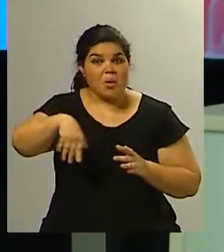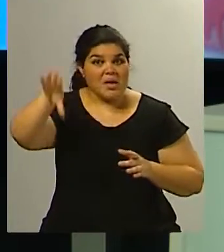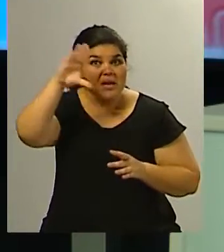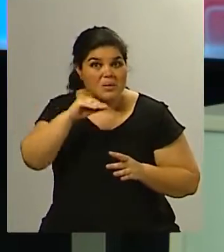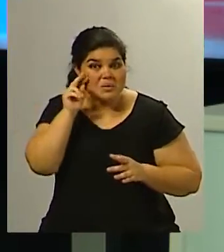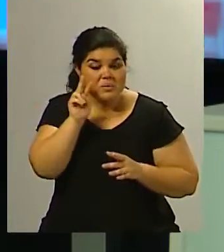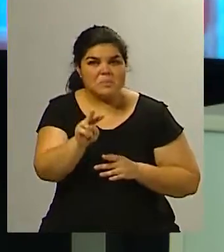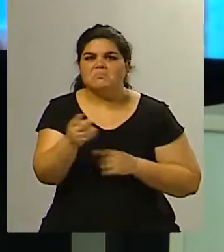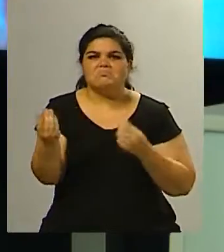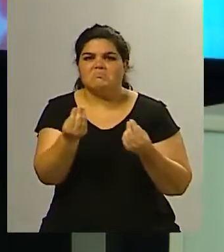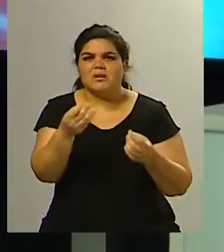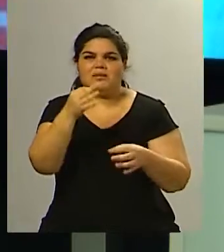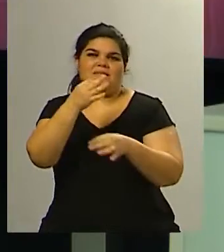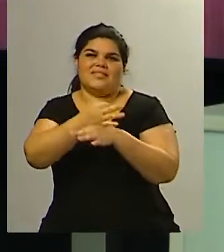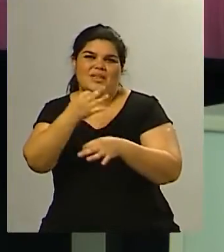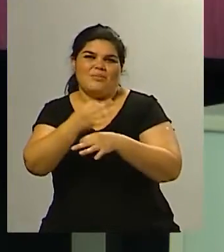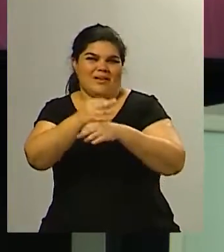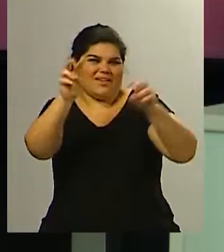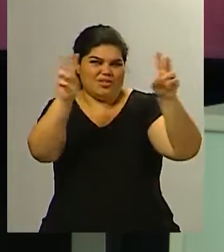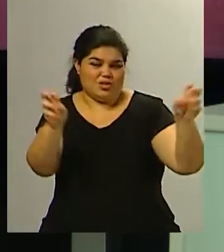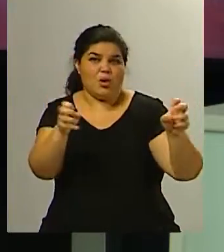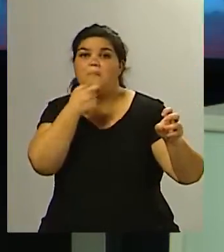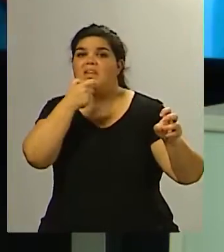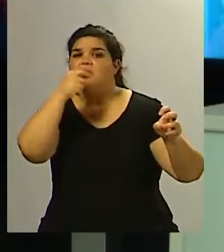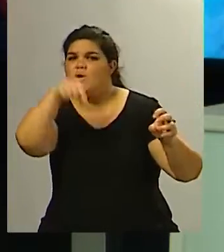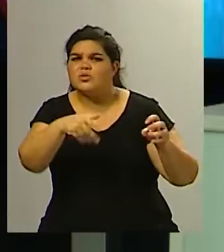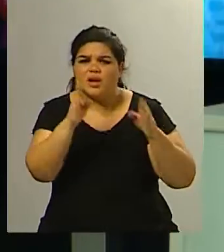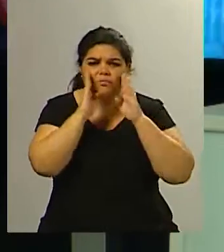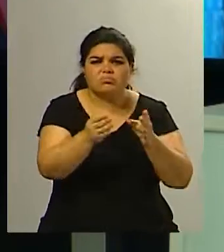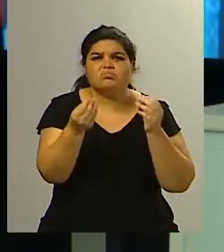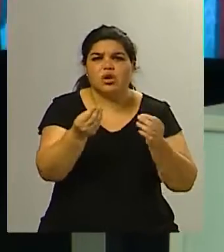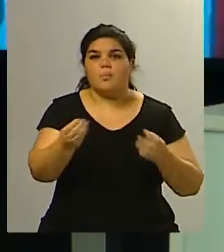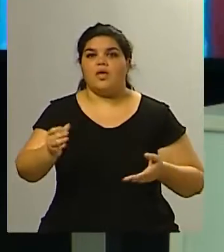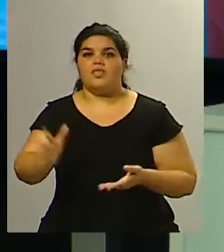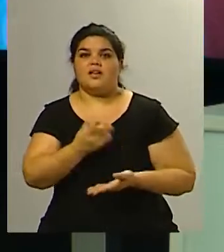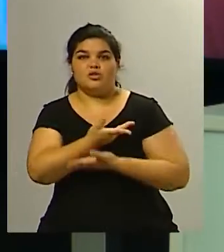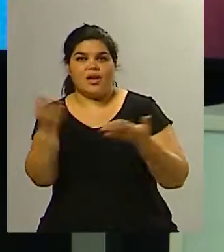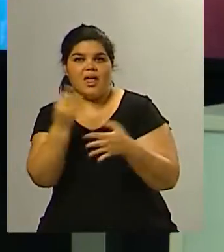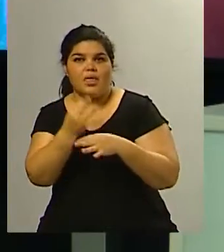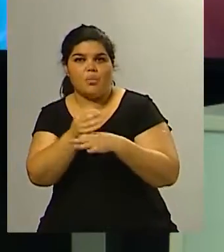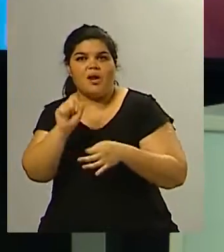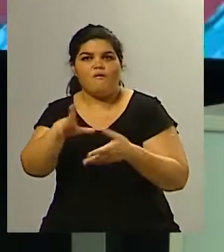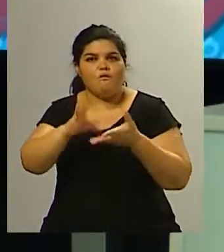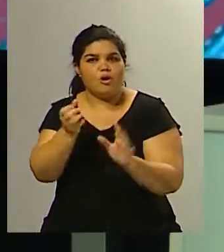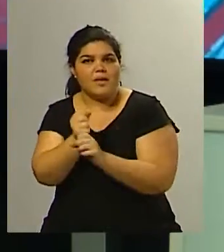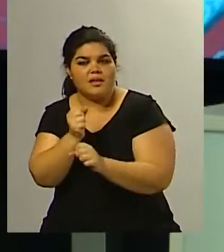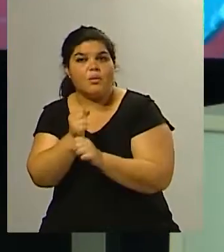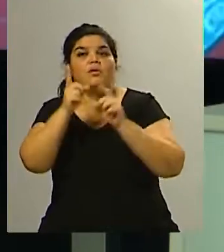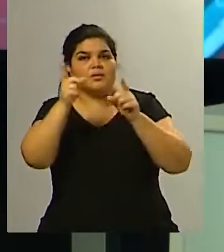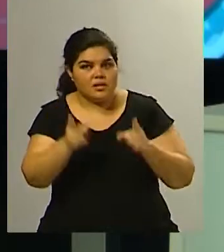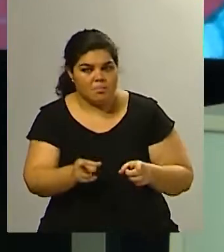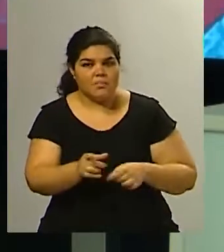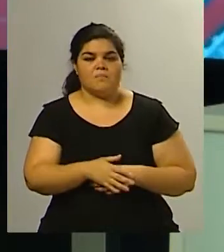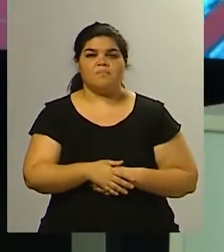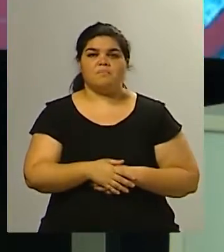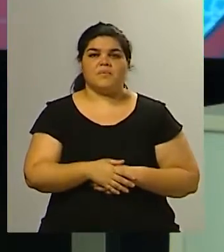de educación, de lo que está pasando en la provincia de Mendoza, cómo está trabajando la Dirección General de Escuelas y también cómo se trabaja en la evaluación educativa en el ámbito de